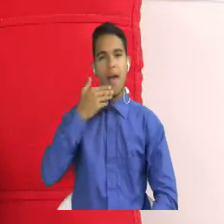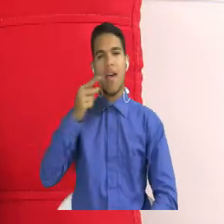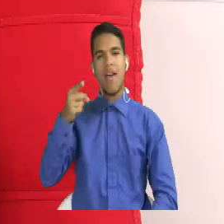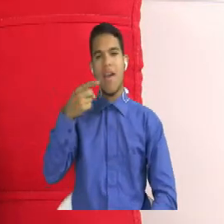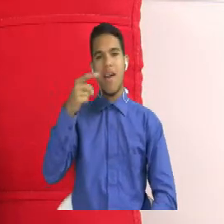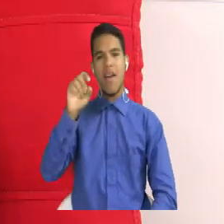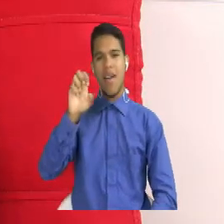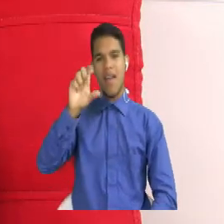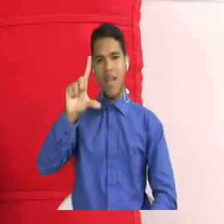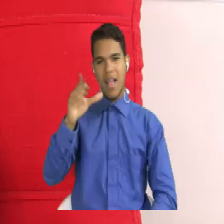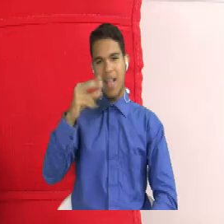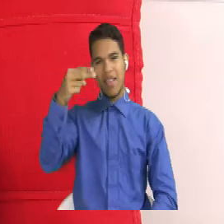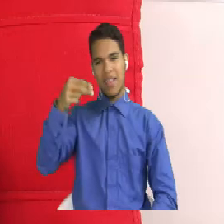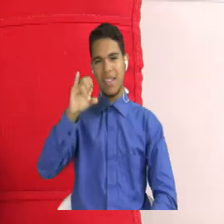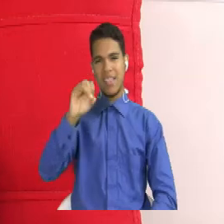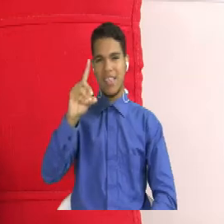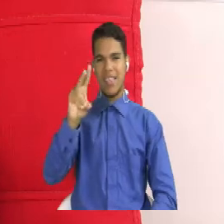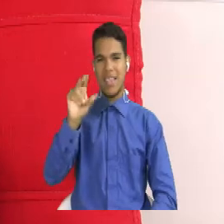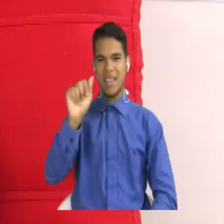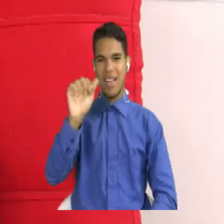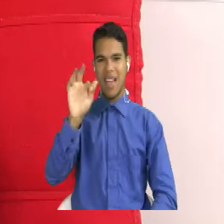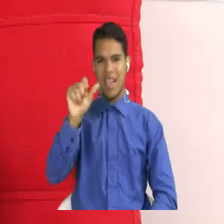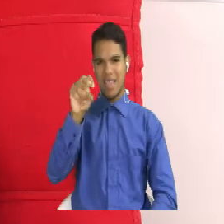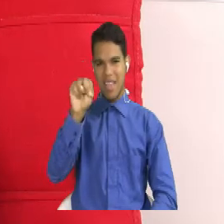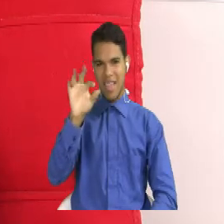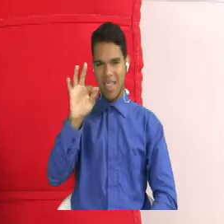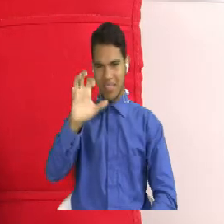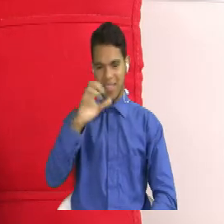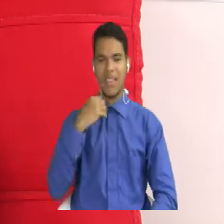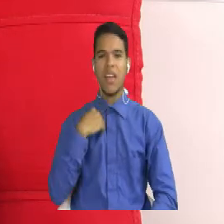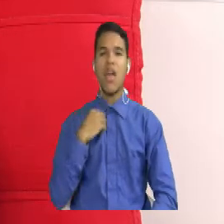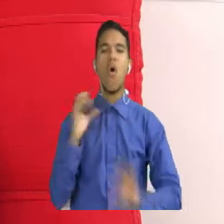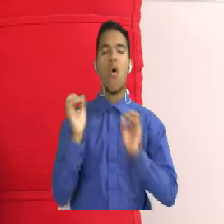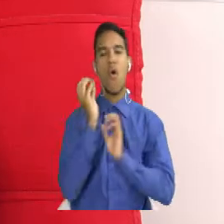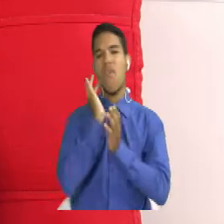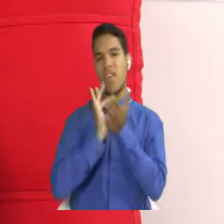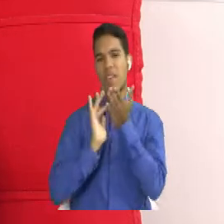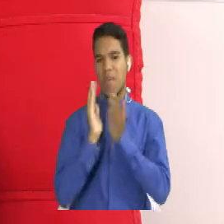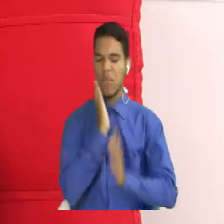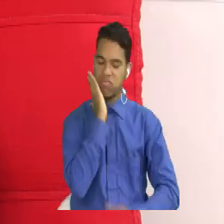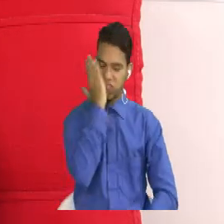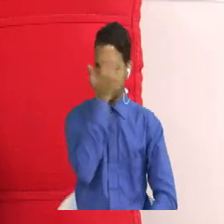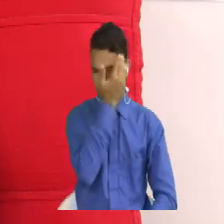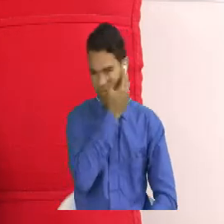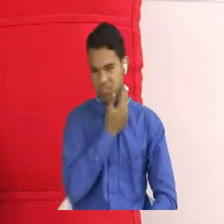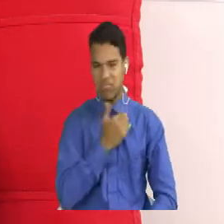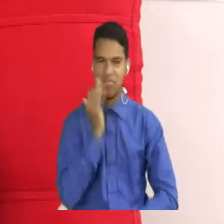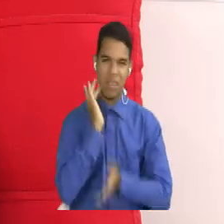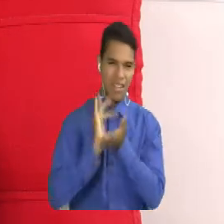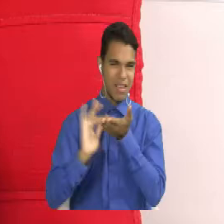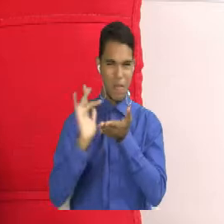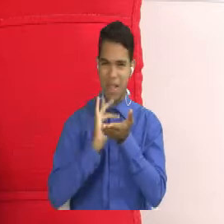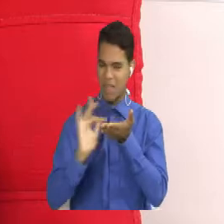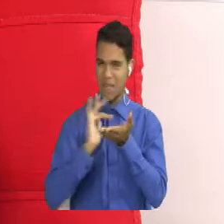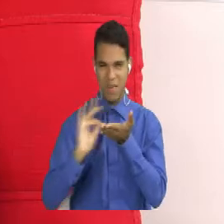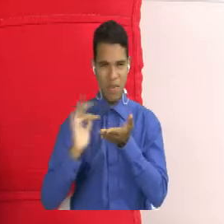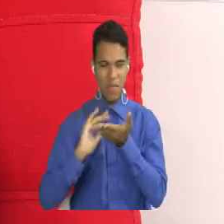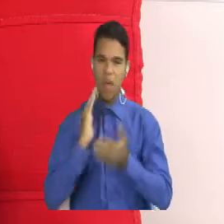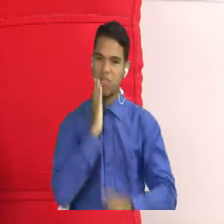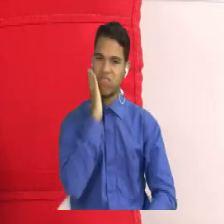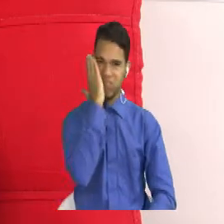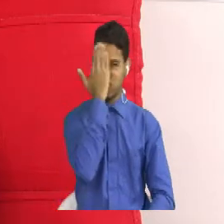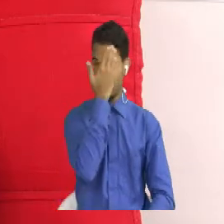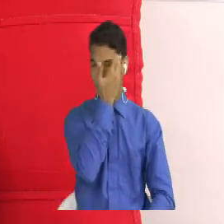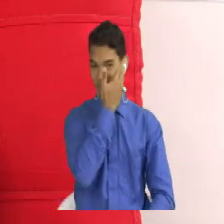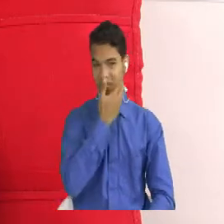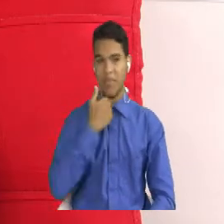hidratantes, lociones hidratantes, lociones limpiadoras. Todos los productos para el cuidado de la piel, para estas personas, deben